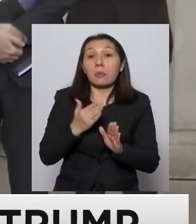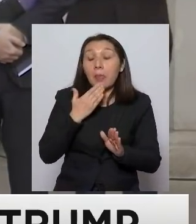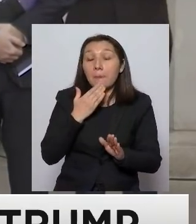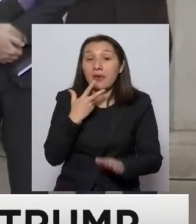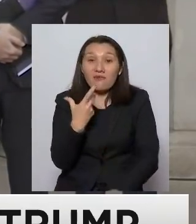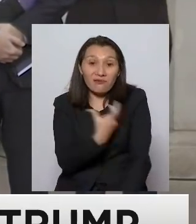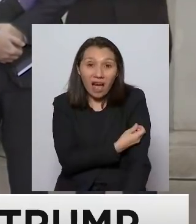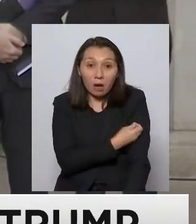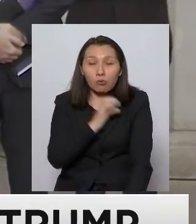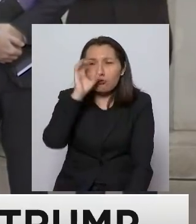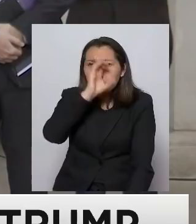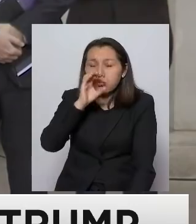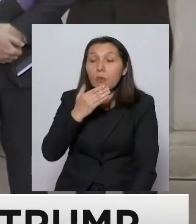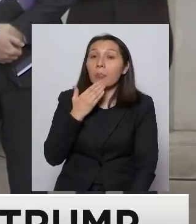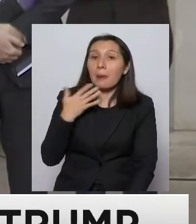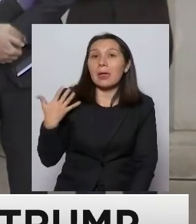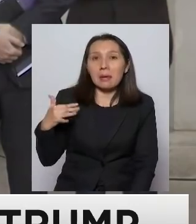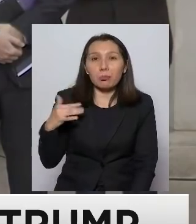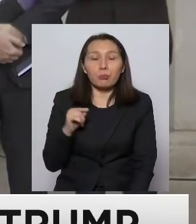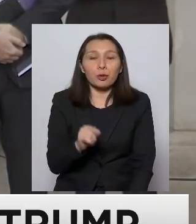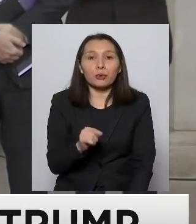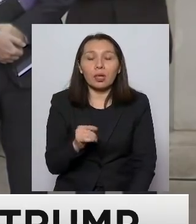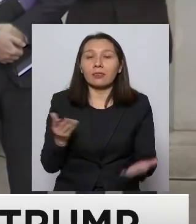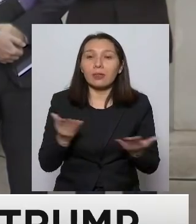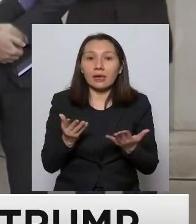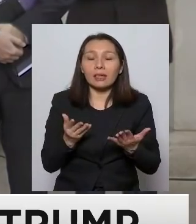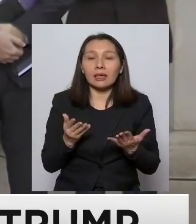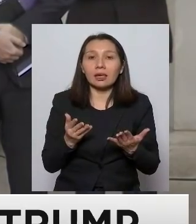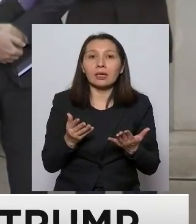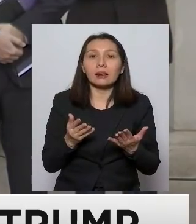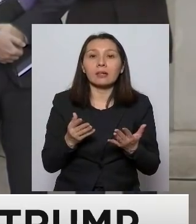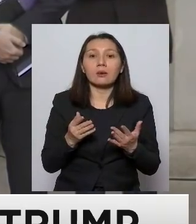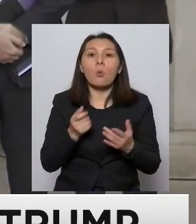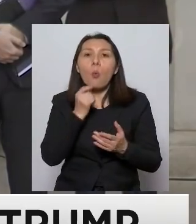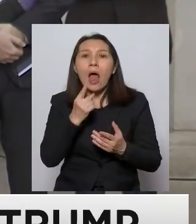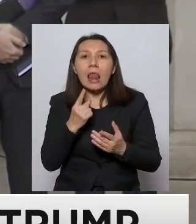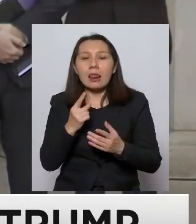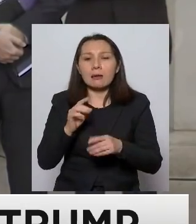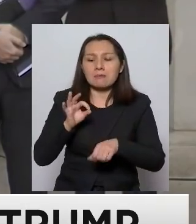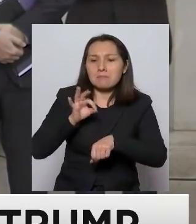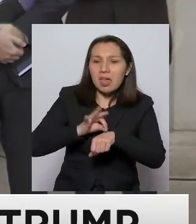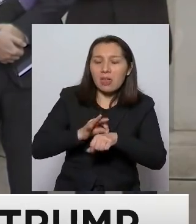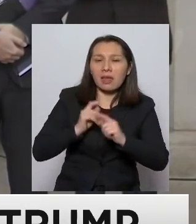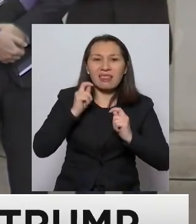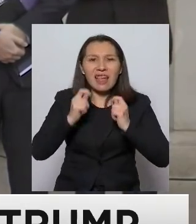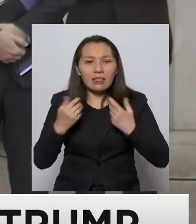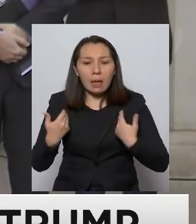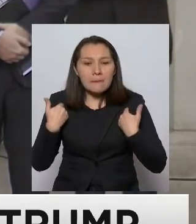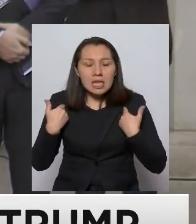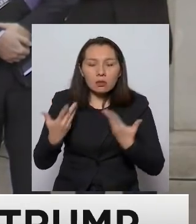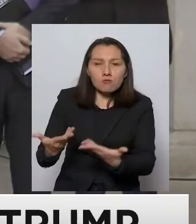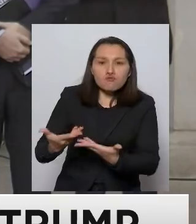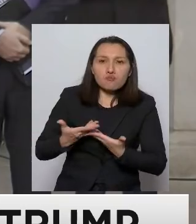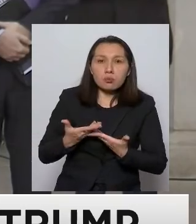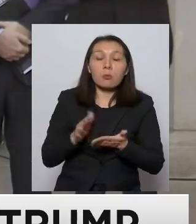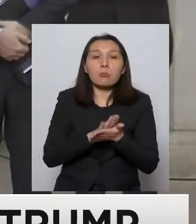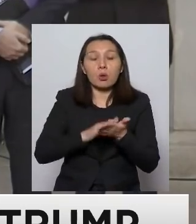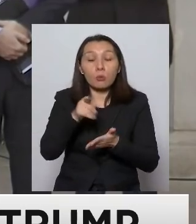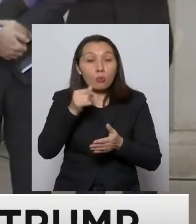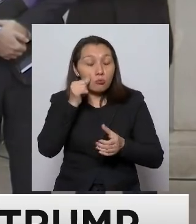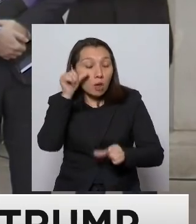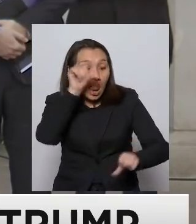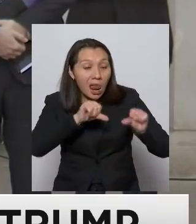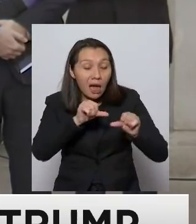vacuna, también es importante los tratamientos terapéuticos. Y ustedes saben que los